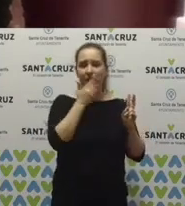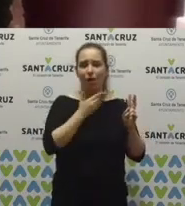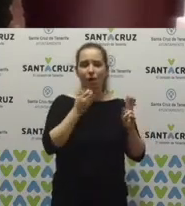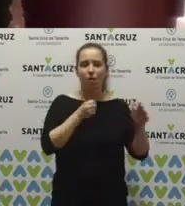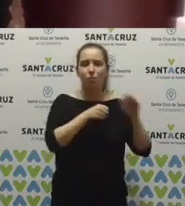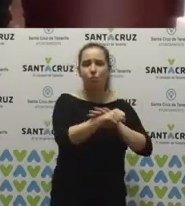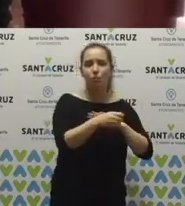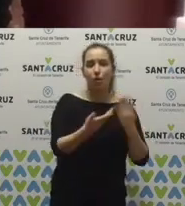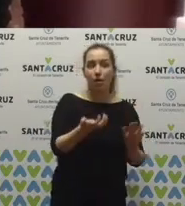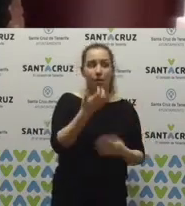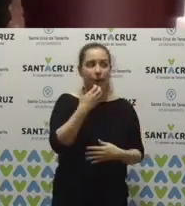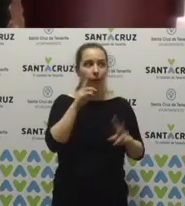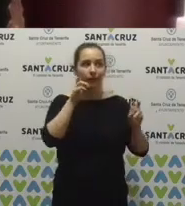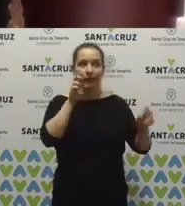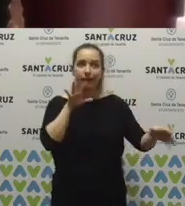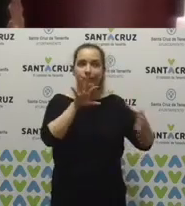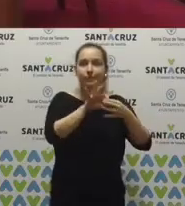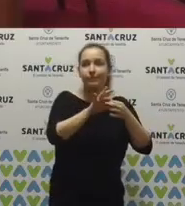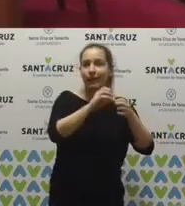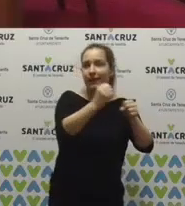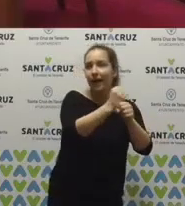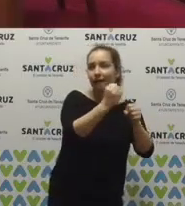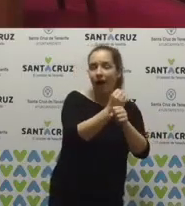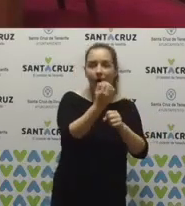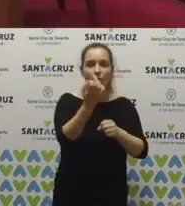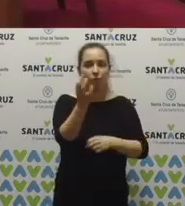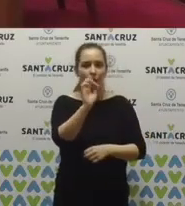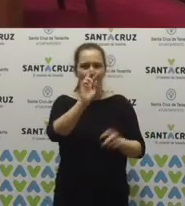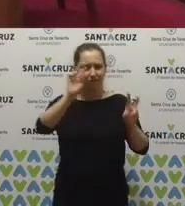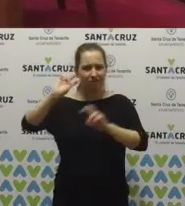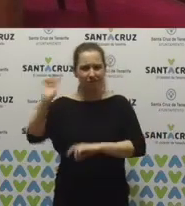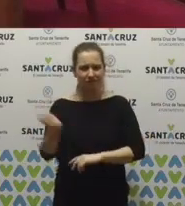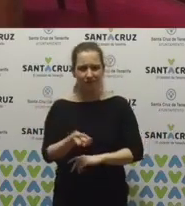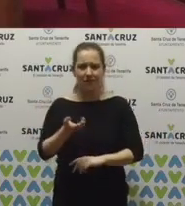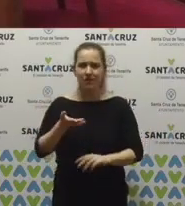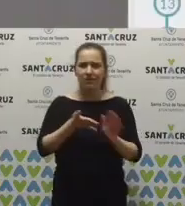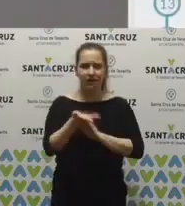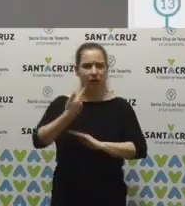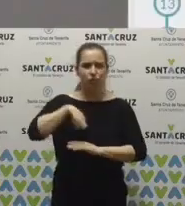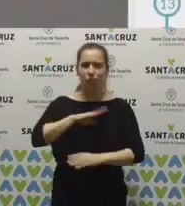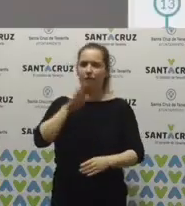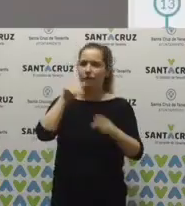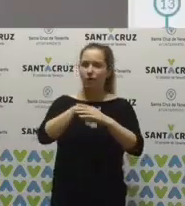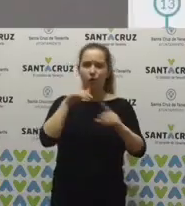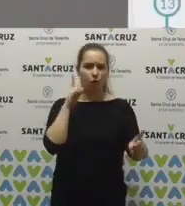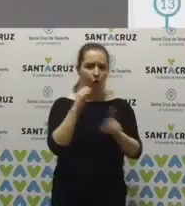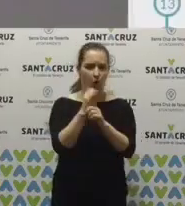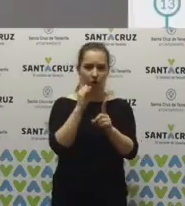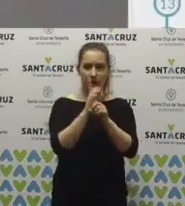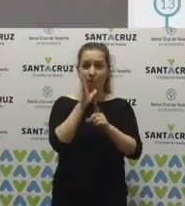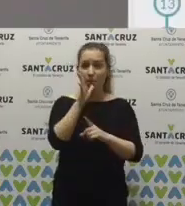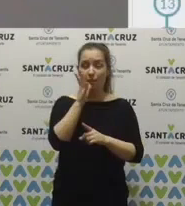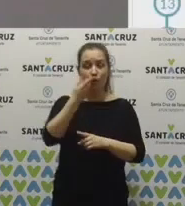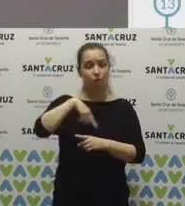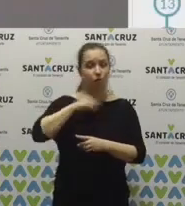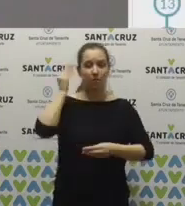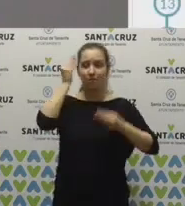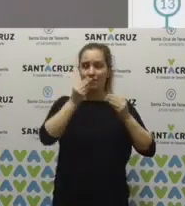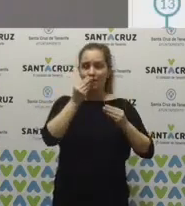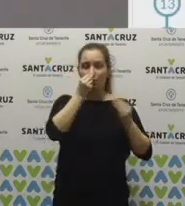les viene mejor por su trabajo por lo cual nosotros vamos a votar en contra creemos que esto corresponde a la conselleria educación